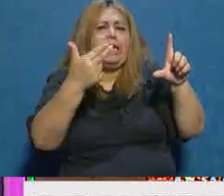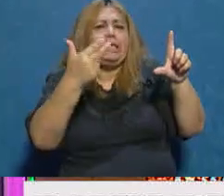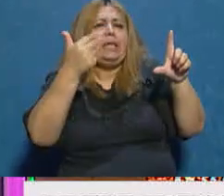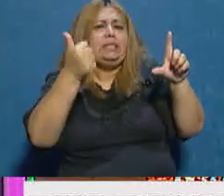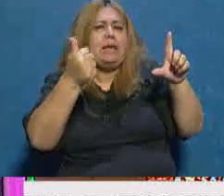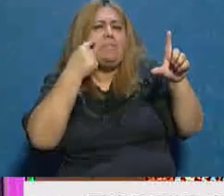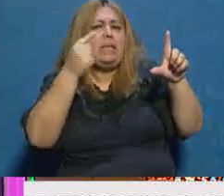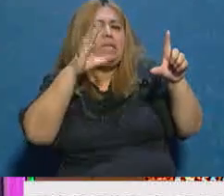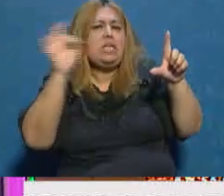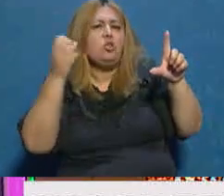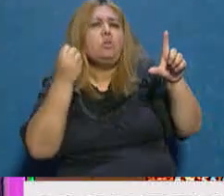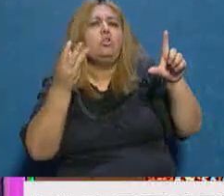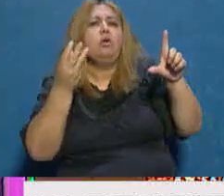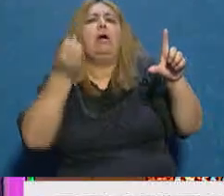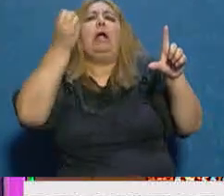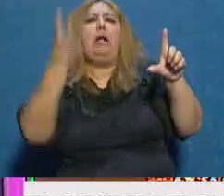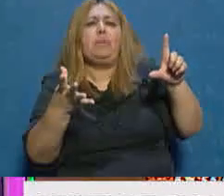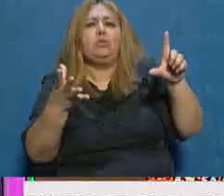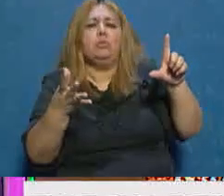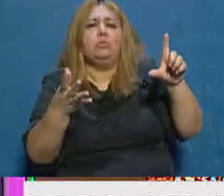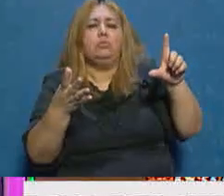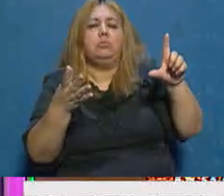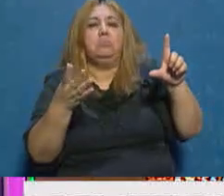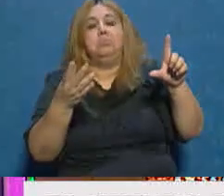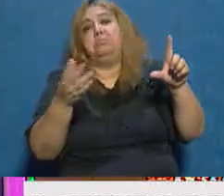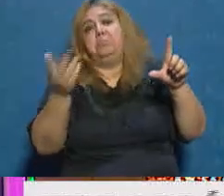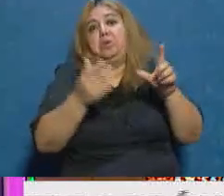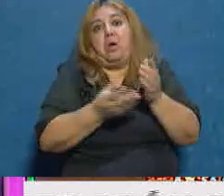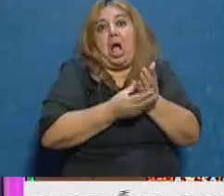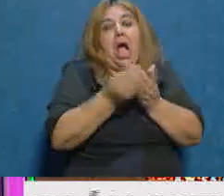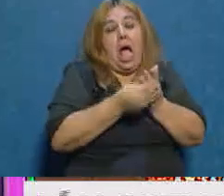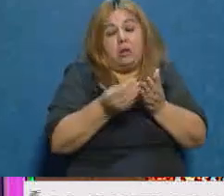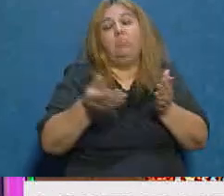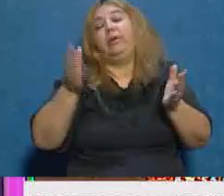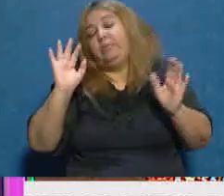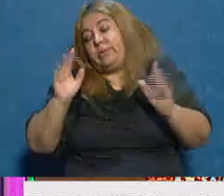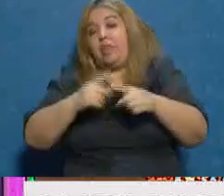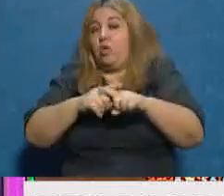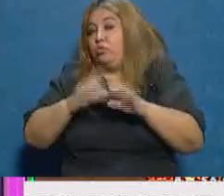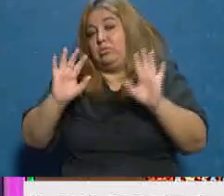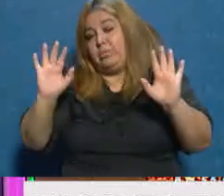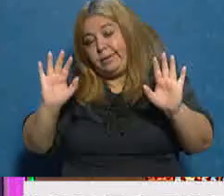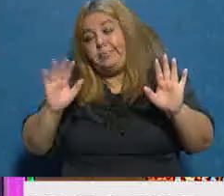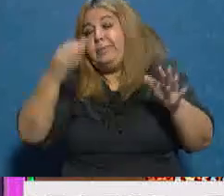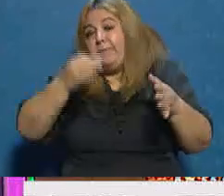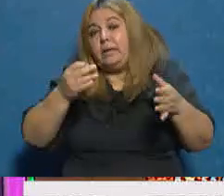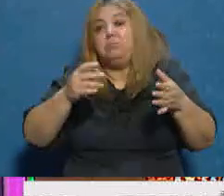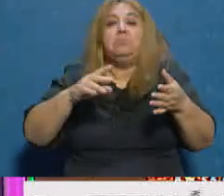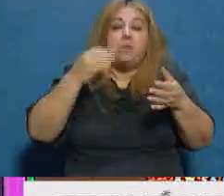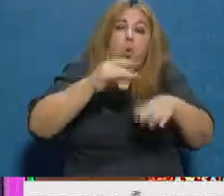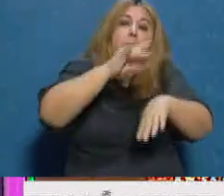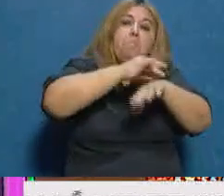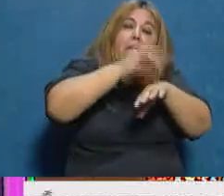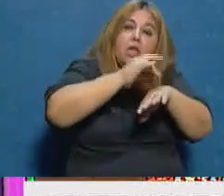836 mil pesos. Fíjense, hubo gastos que no los podemos discutir porque puede que estén incluidos allí los médicos,